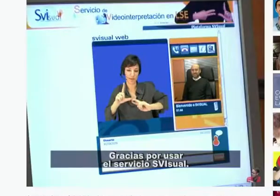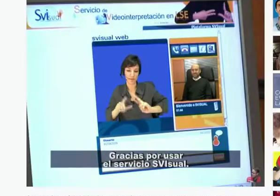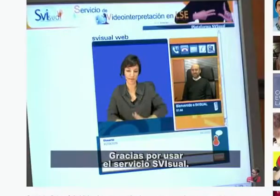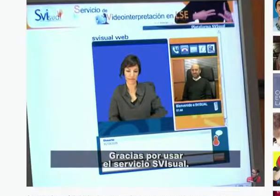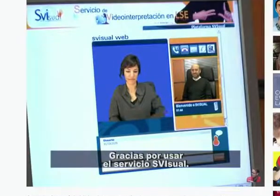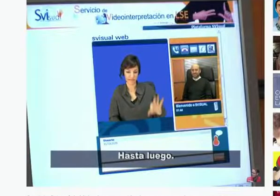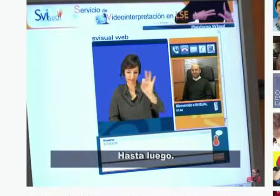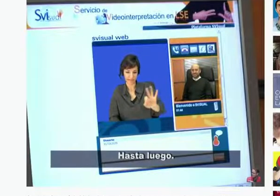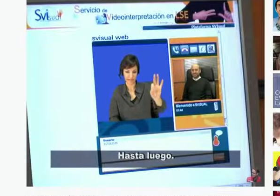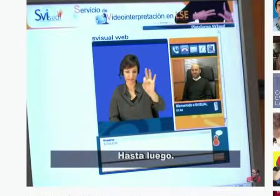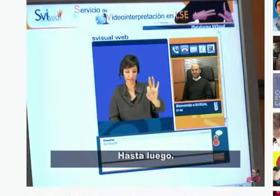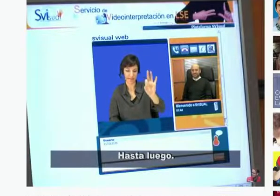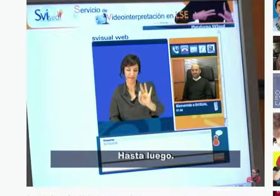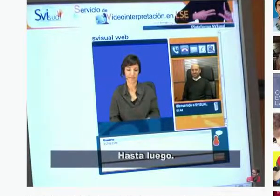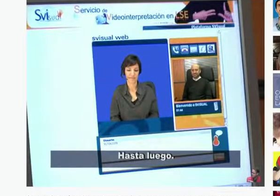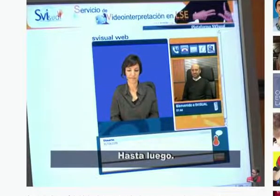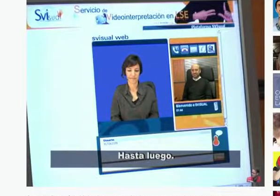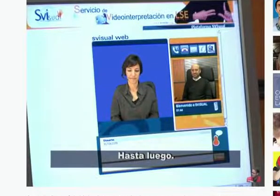servicios